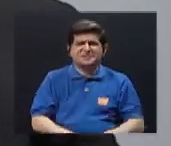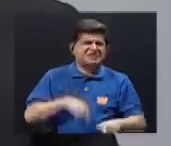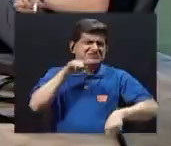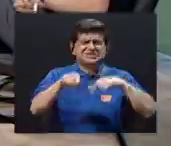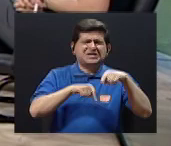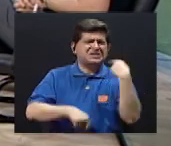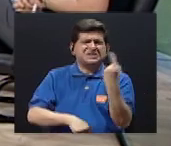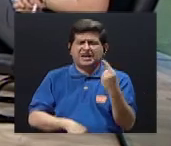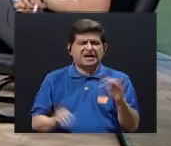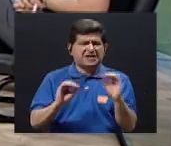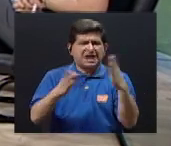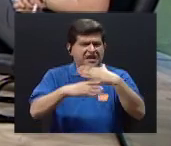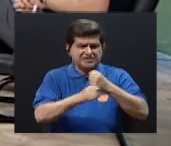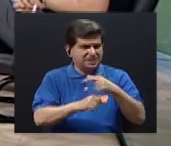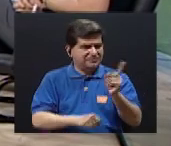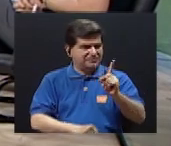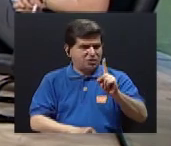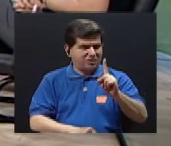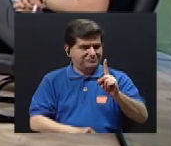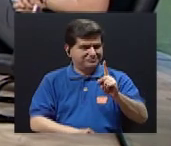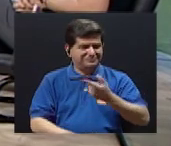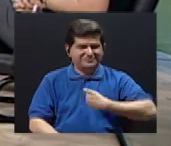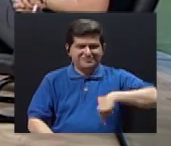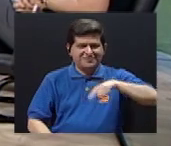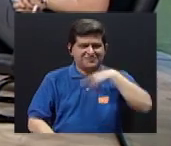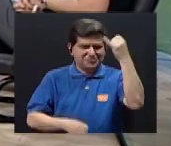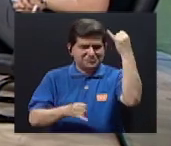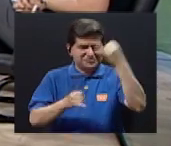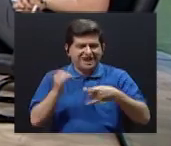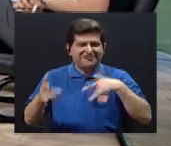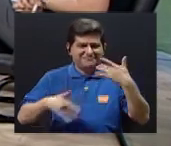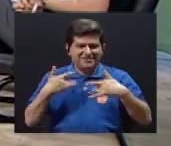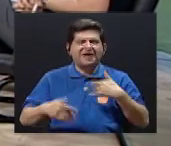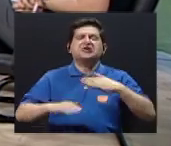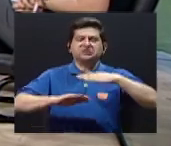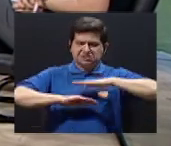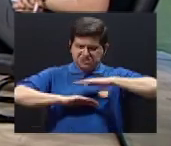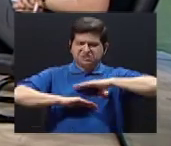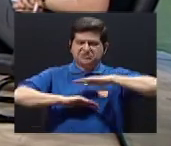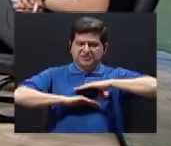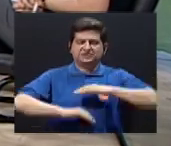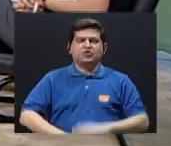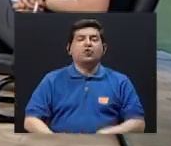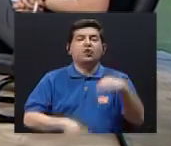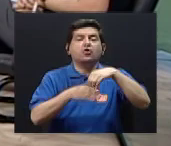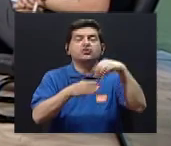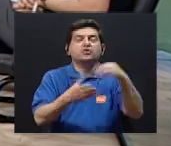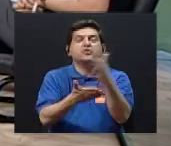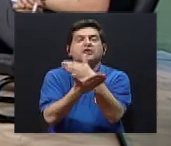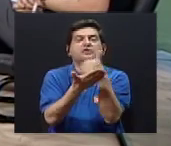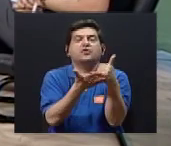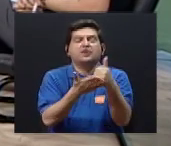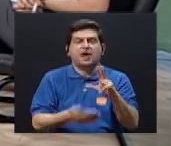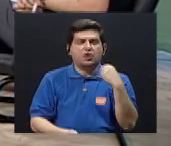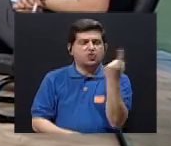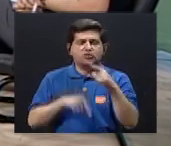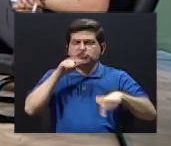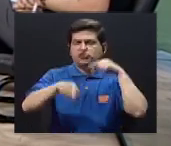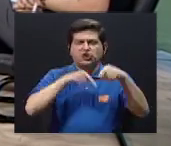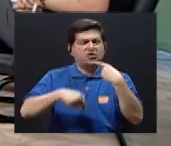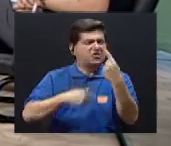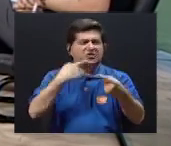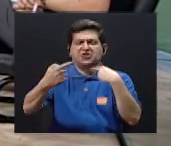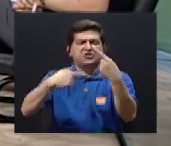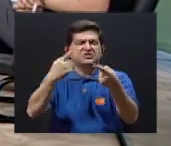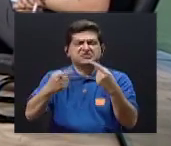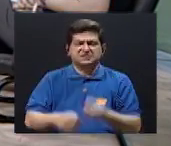más critican, no hacen nada, y eso es lo que nosotros al final de cuentas sentimos, satisfacción porque estamos aportando algo, no solamente criticando